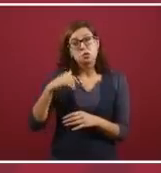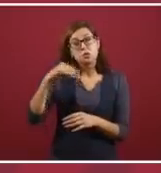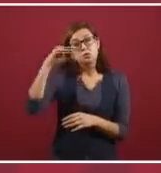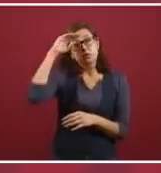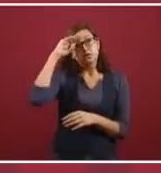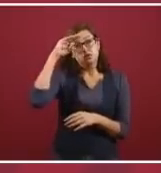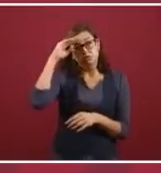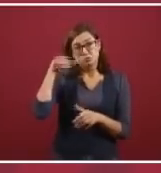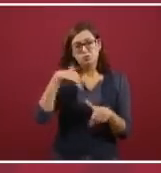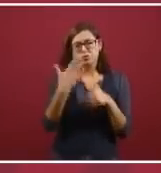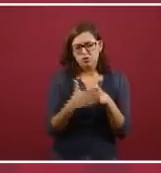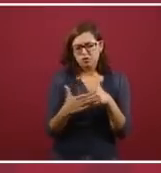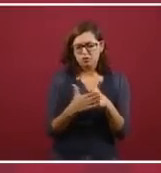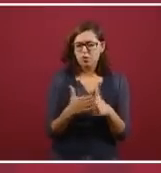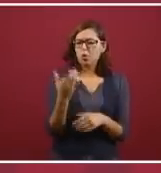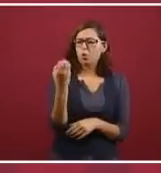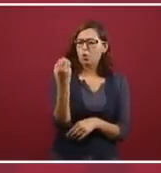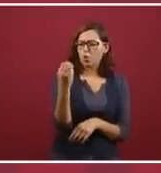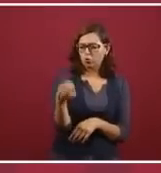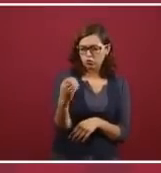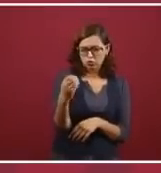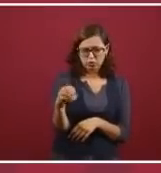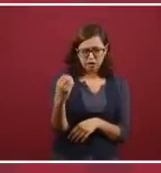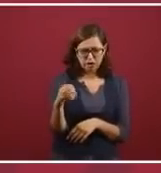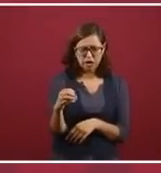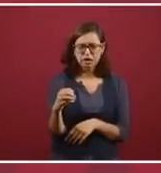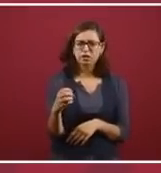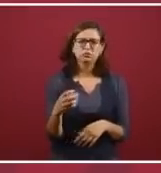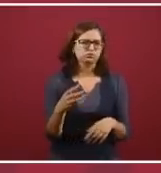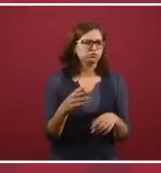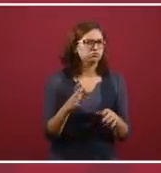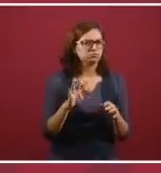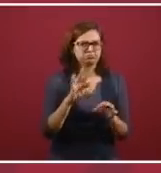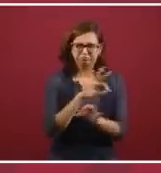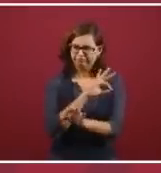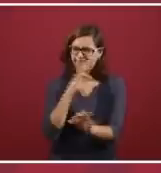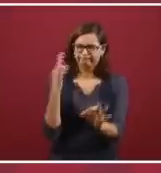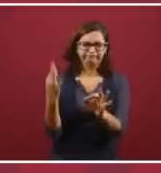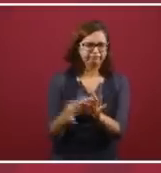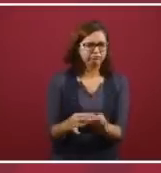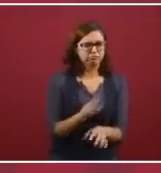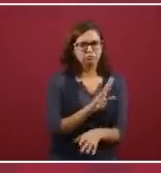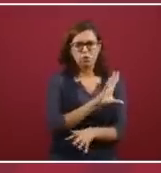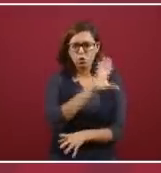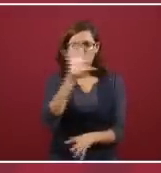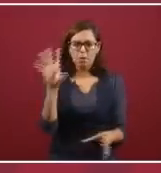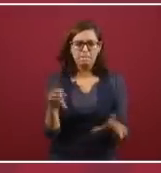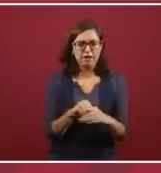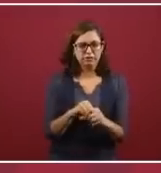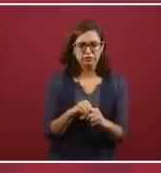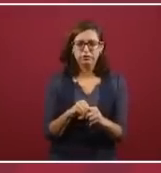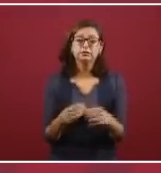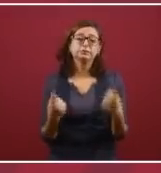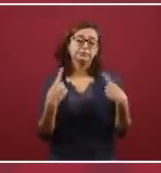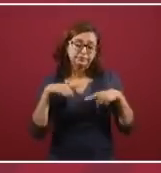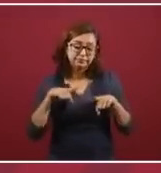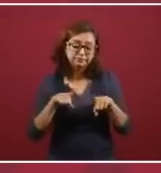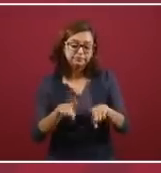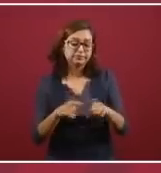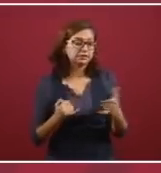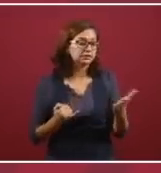recorrido. Al mismo tiempo, estamos tomando decisiones. Ya